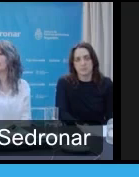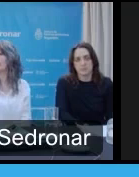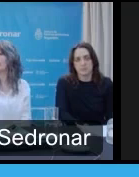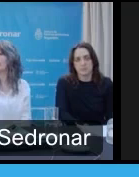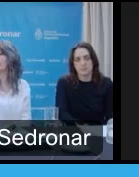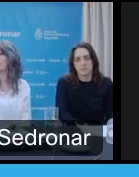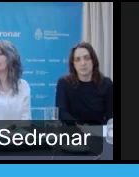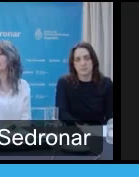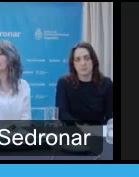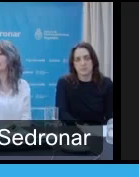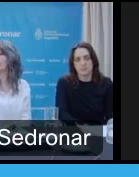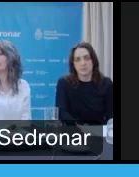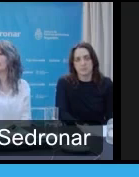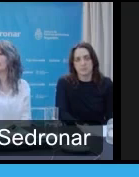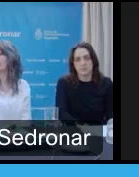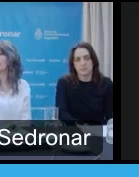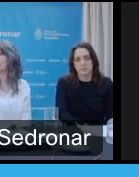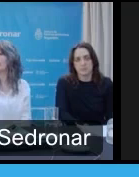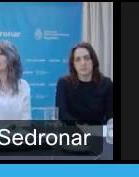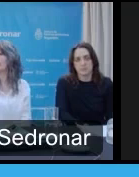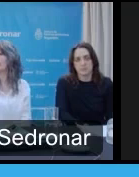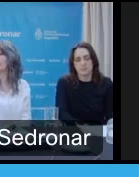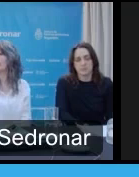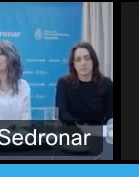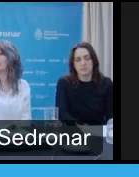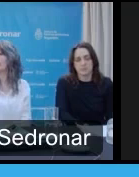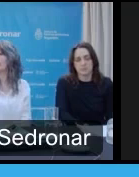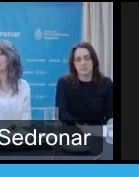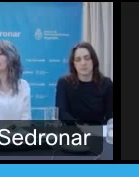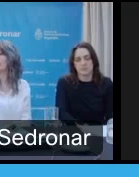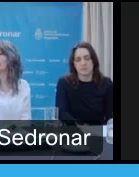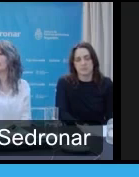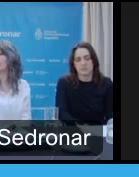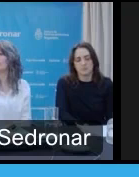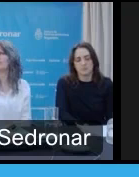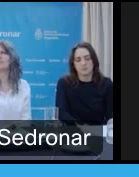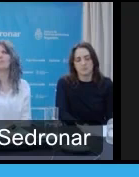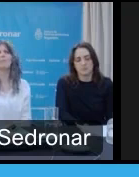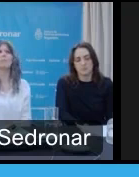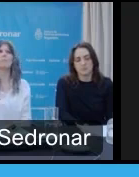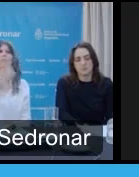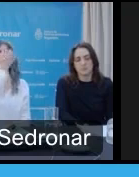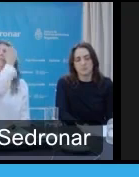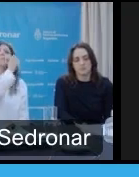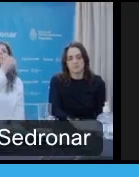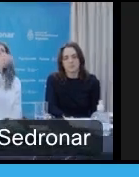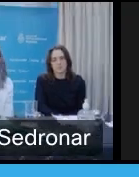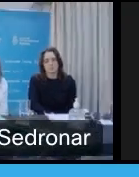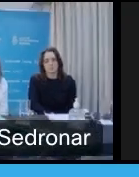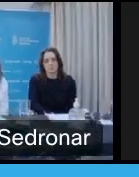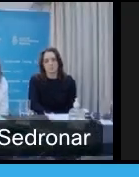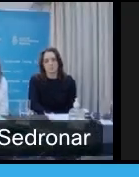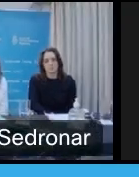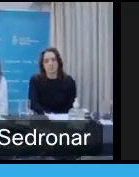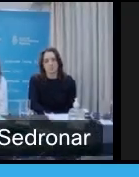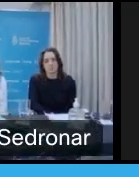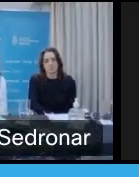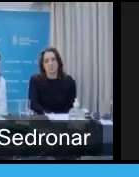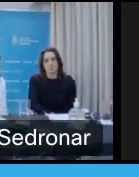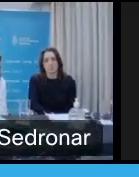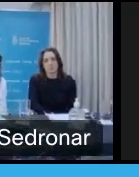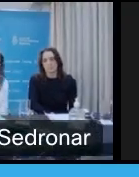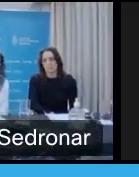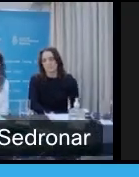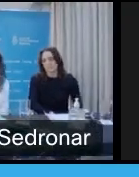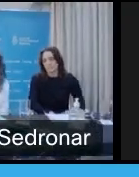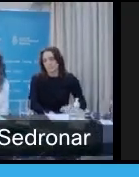se ha prestado a muchos debates, pero también tenemos que decir fundamentalmente que es una ley que marca un